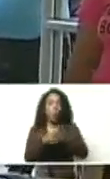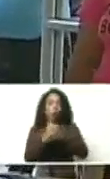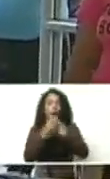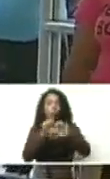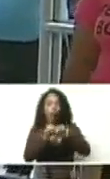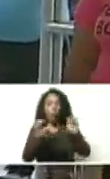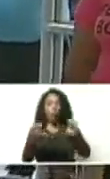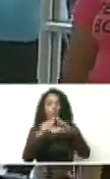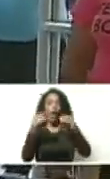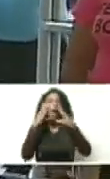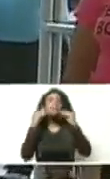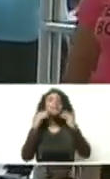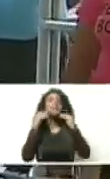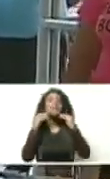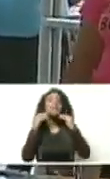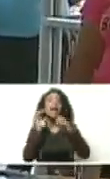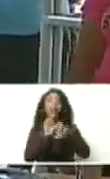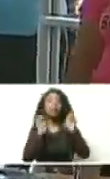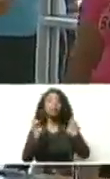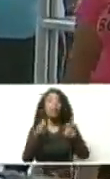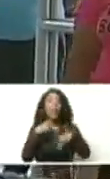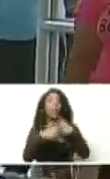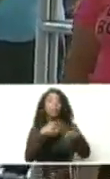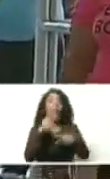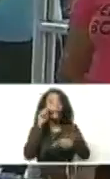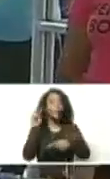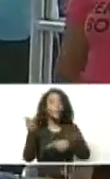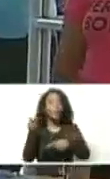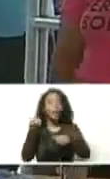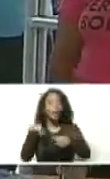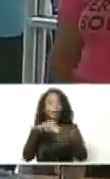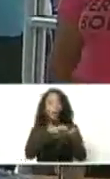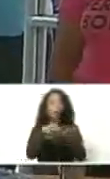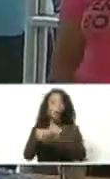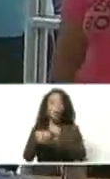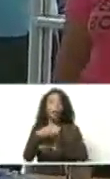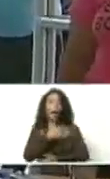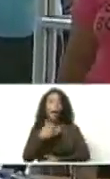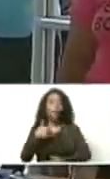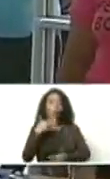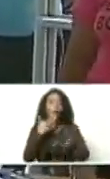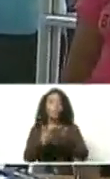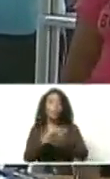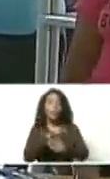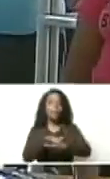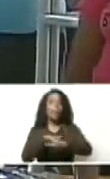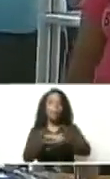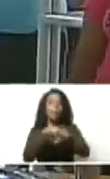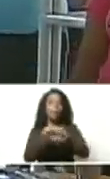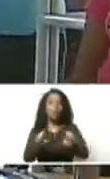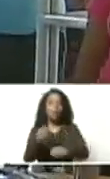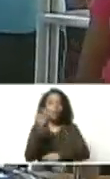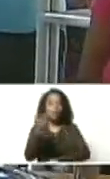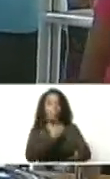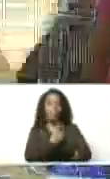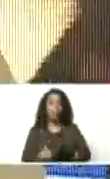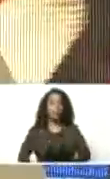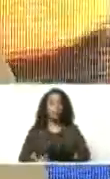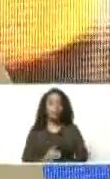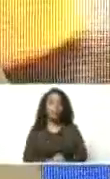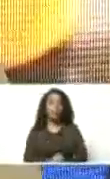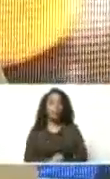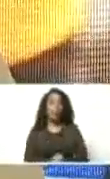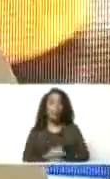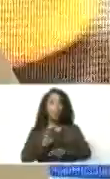las experiencias educativas y productivas que puede haber en determinadas regiones. También queremos agradecer al Ministerio de Educación y a usted, presidente,